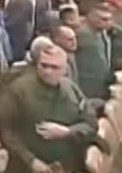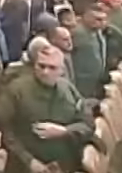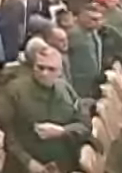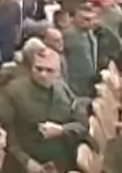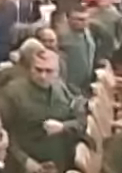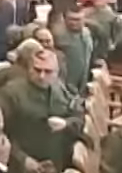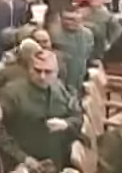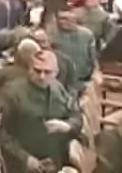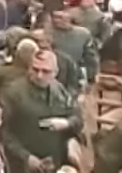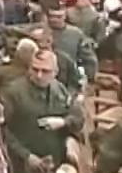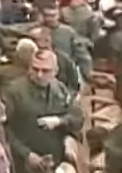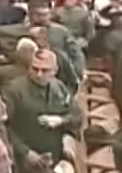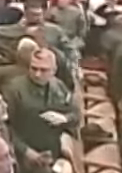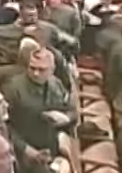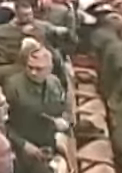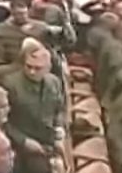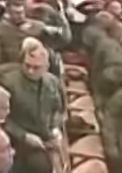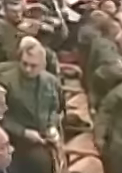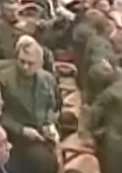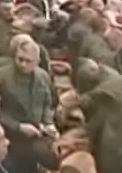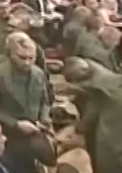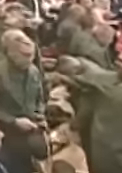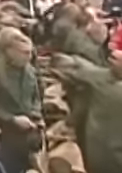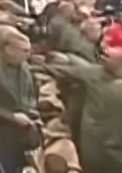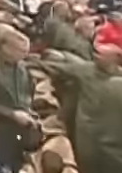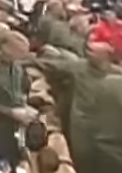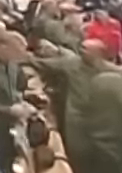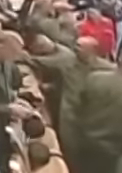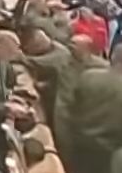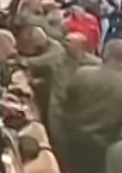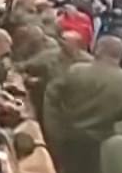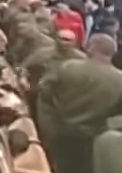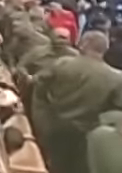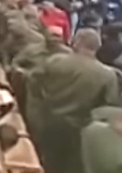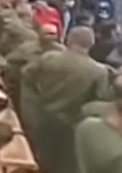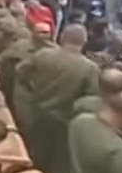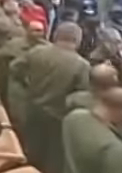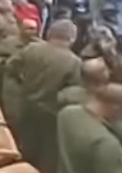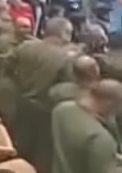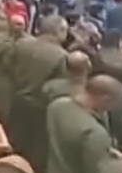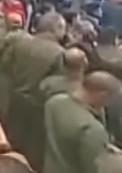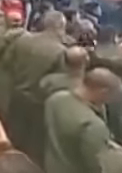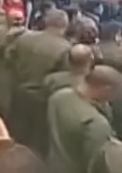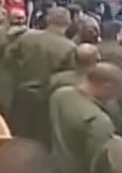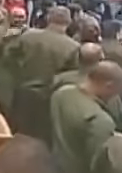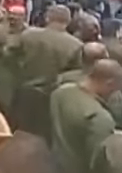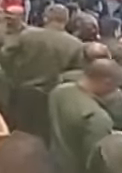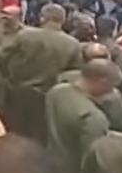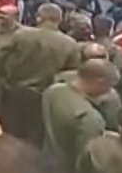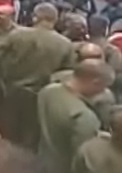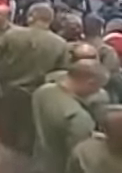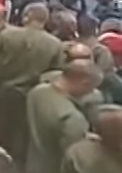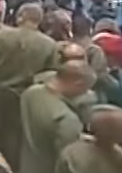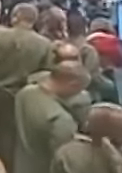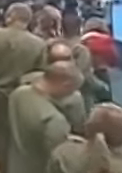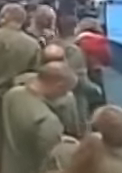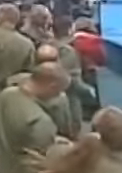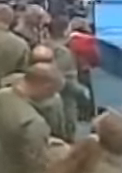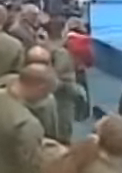la controversia territorial. Venezuela continúa apegada al Acuerdo de Ginebra de